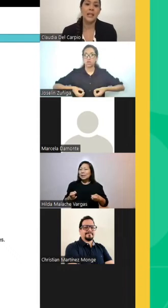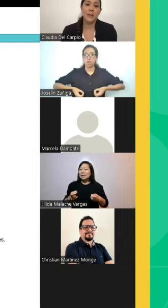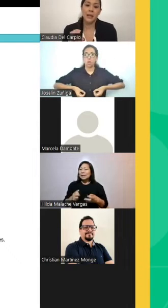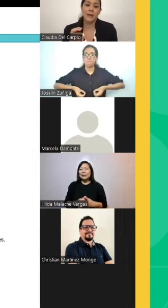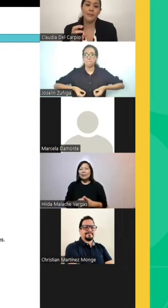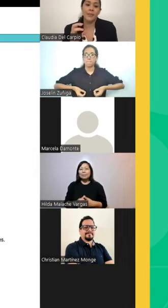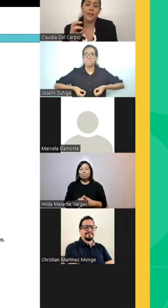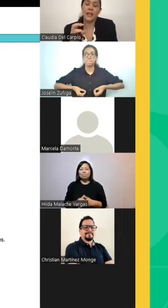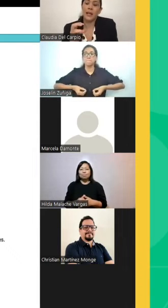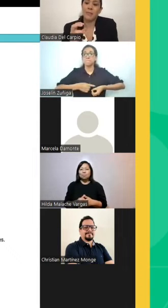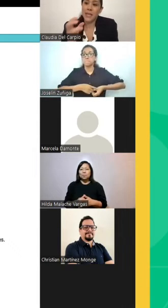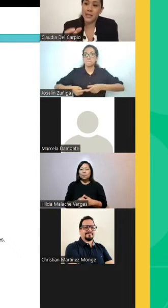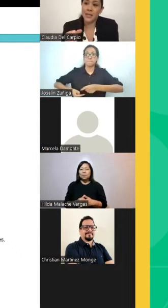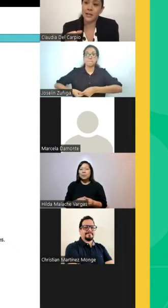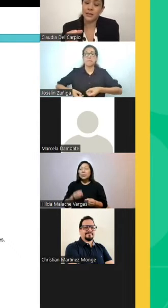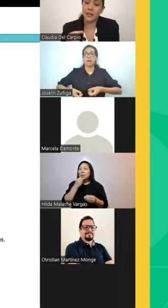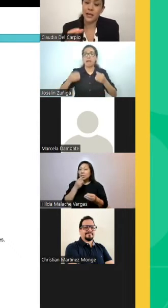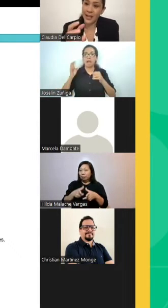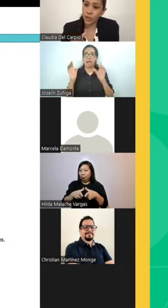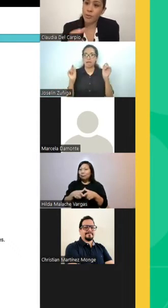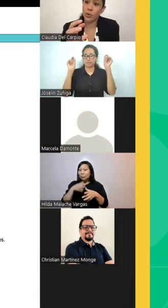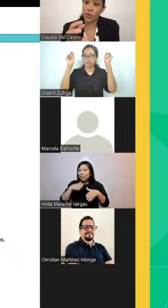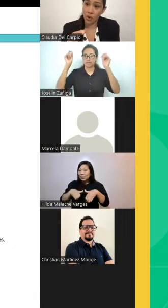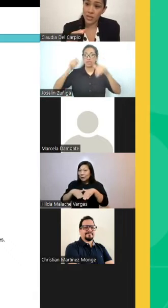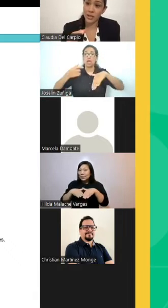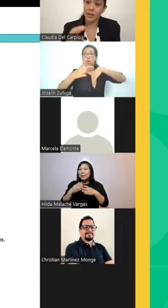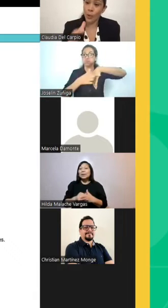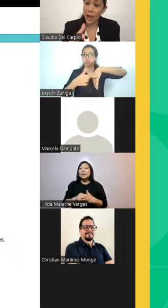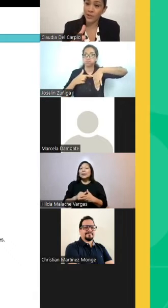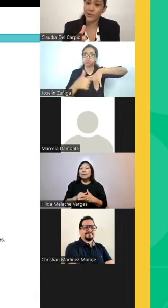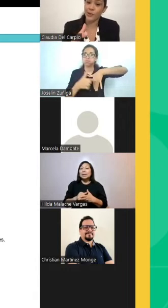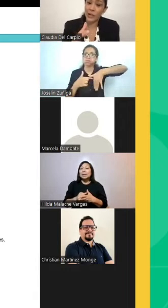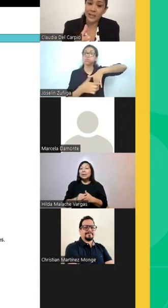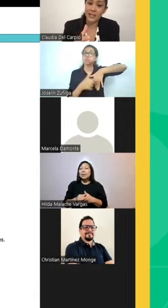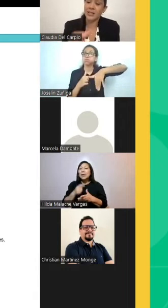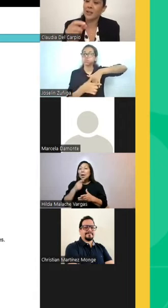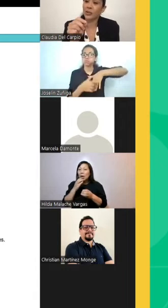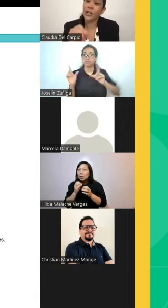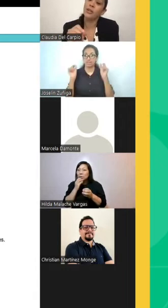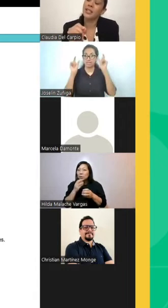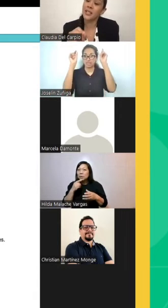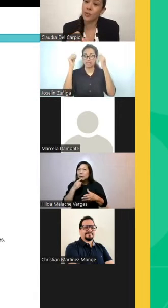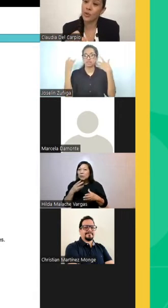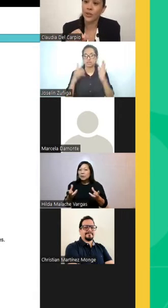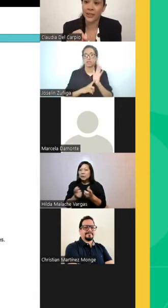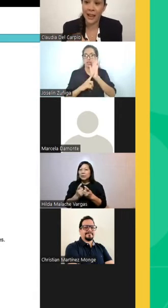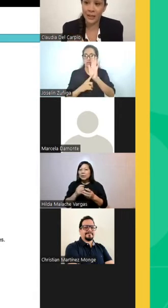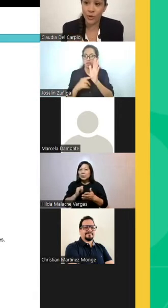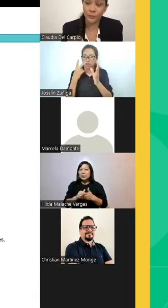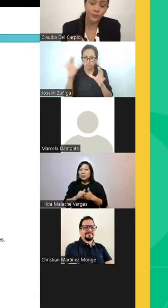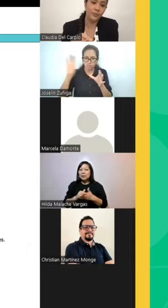Y a nivel de la pieza anatomopatológica del ovario con cáncer, se encontraron residuos